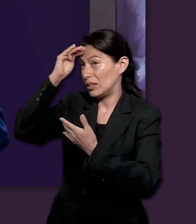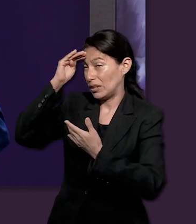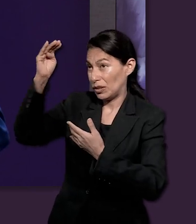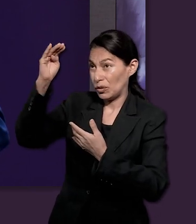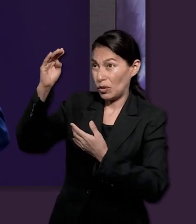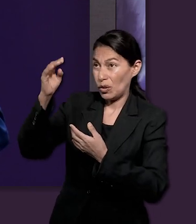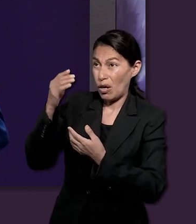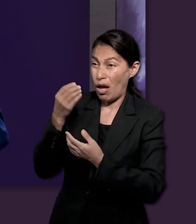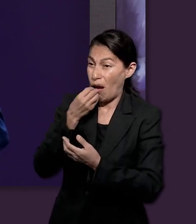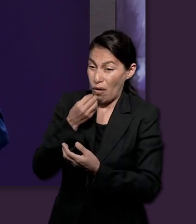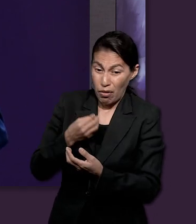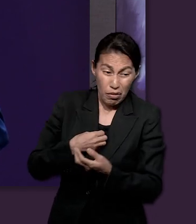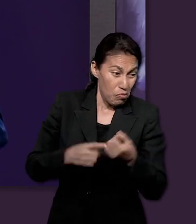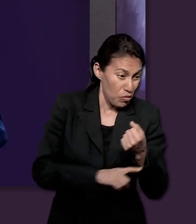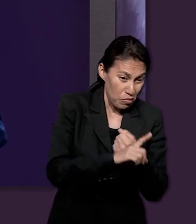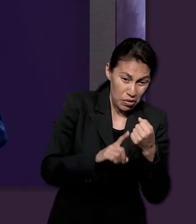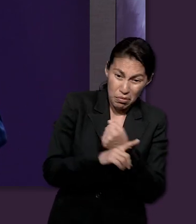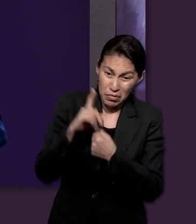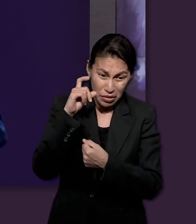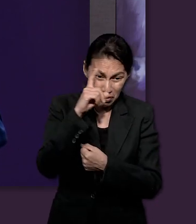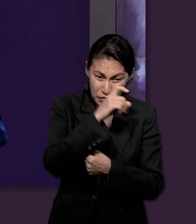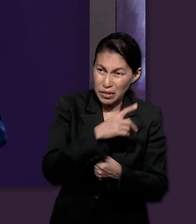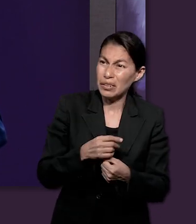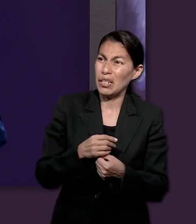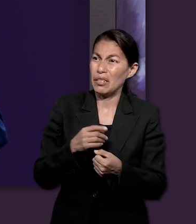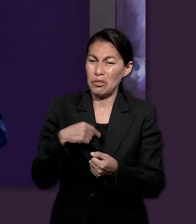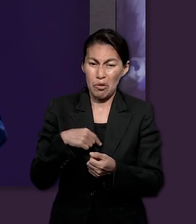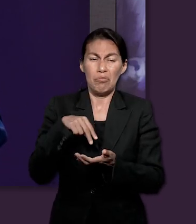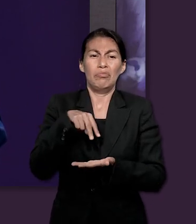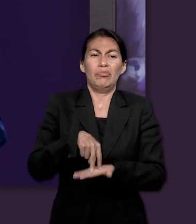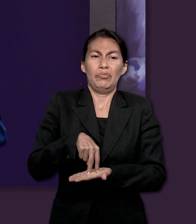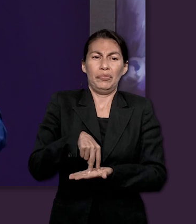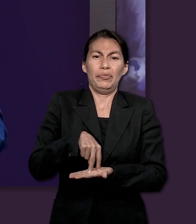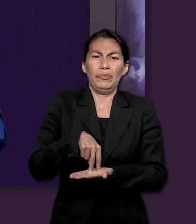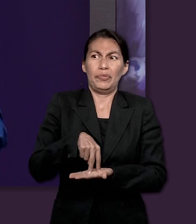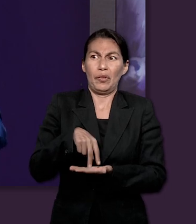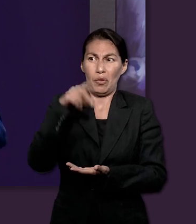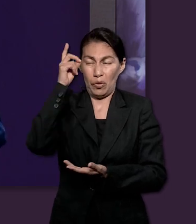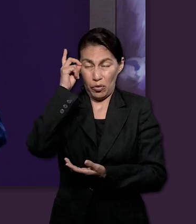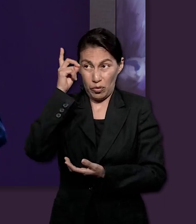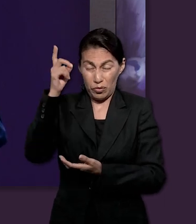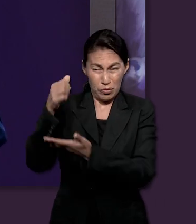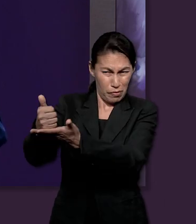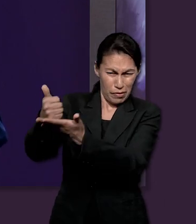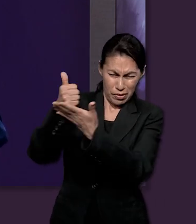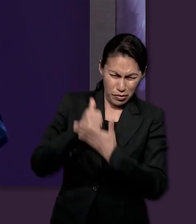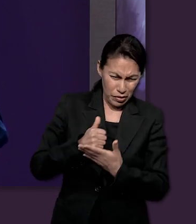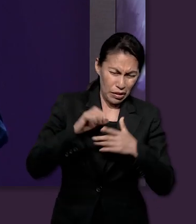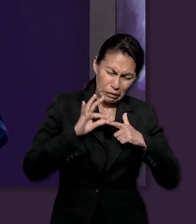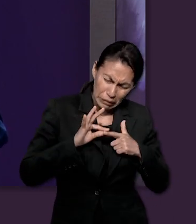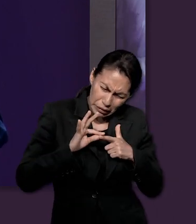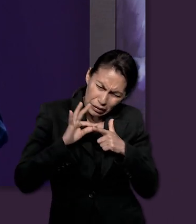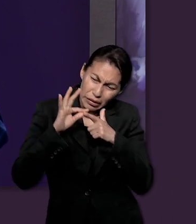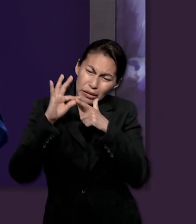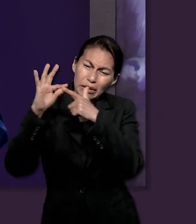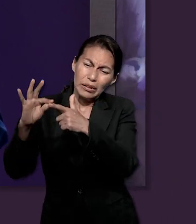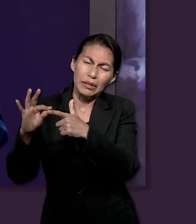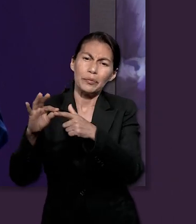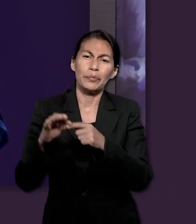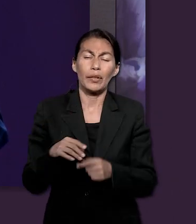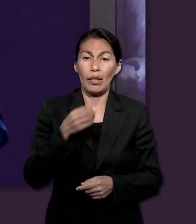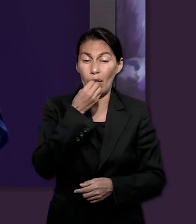en saber que pase lo que pase, si no me muevo a la izquierda o me muevo a la derecha, Dios va a estar conmigo y me va a